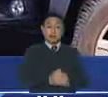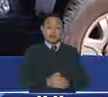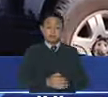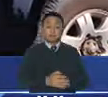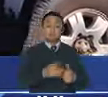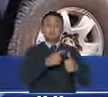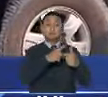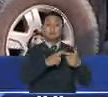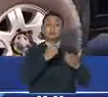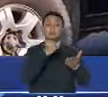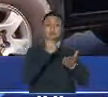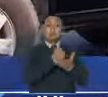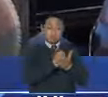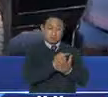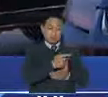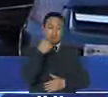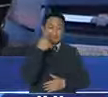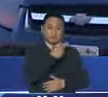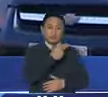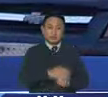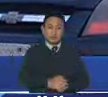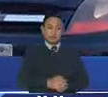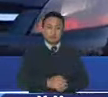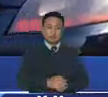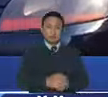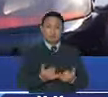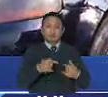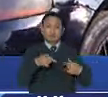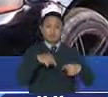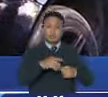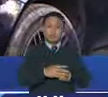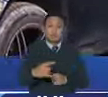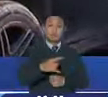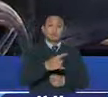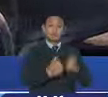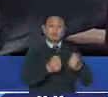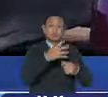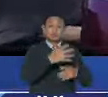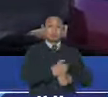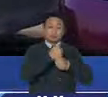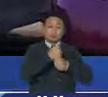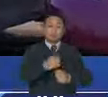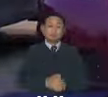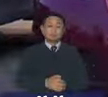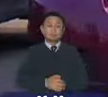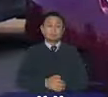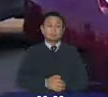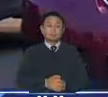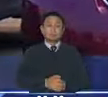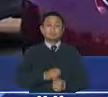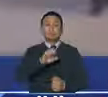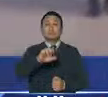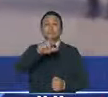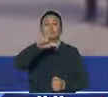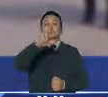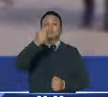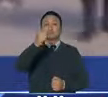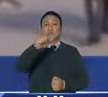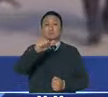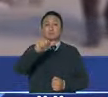con las placas cambiadas, estaban modificadas, por lo cual se procede a la aprehensión de los mismos. Esto es en el sector de la Elsa Bucarán.